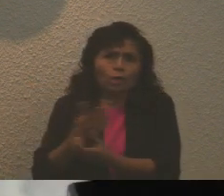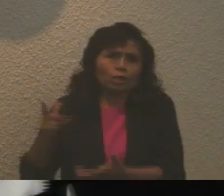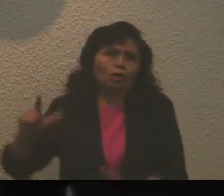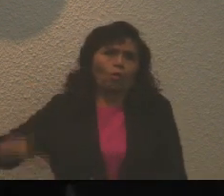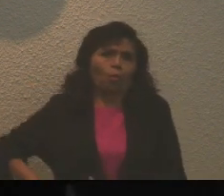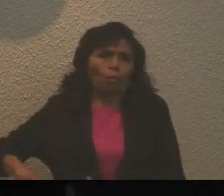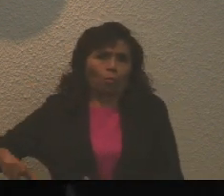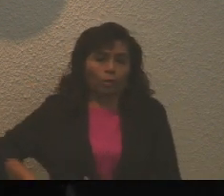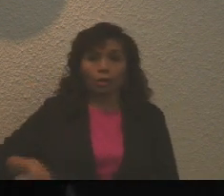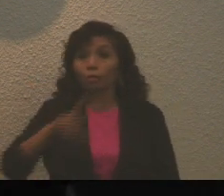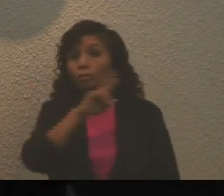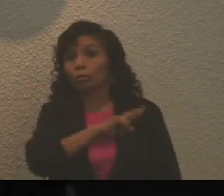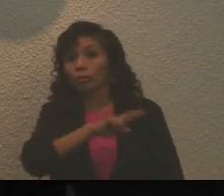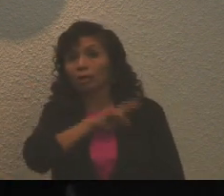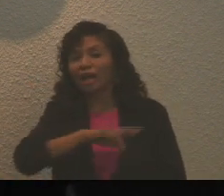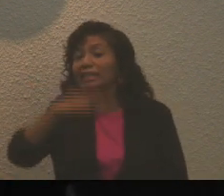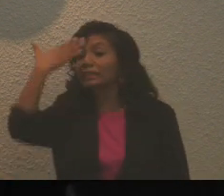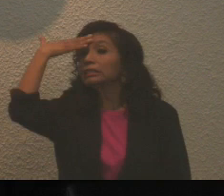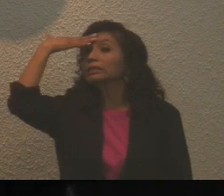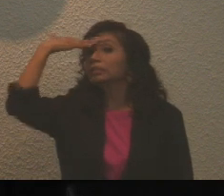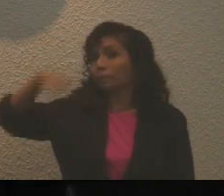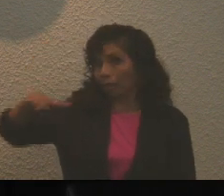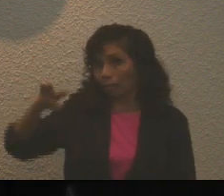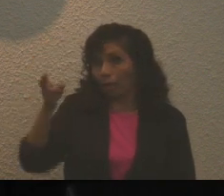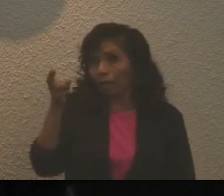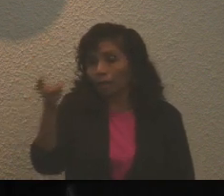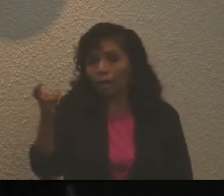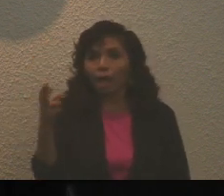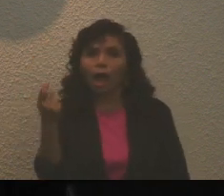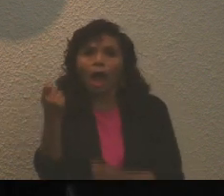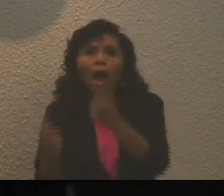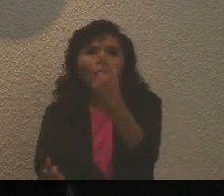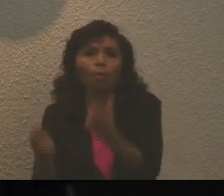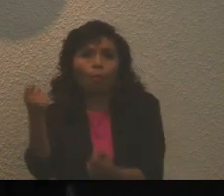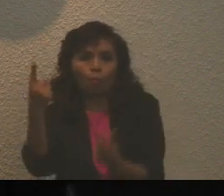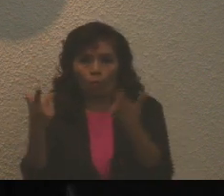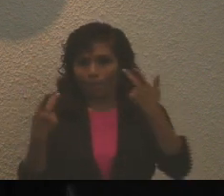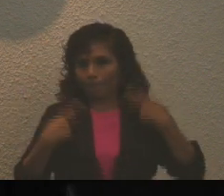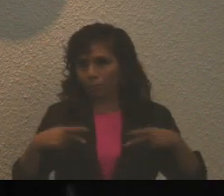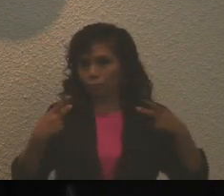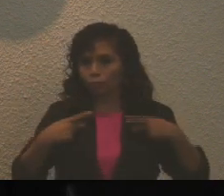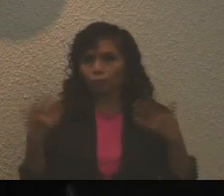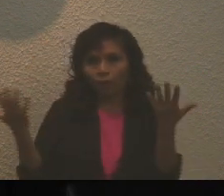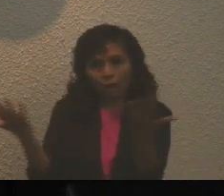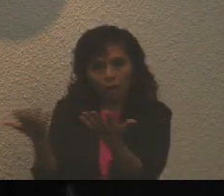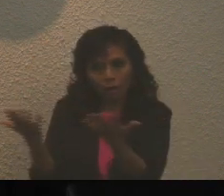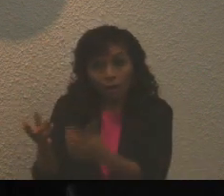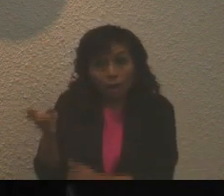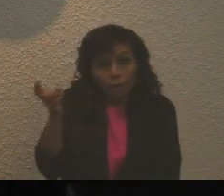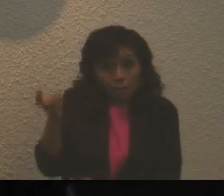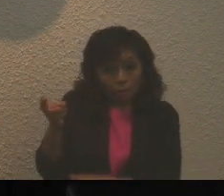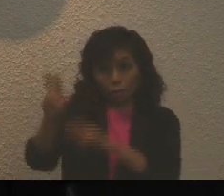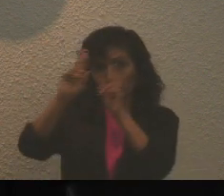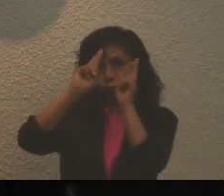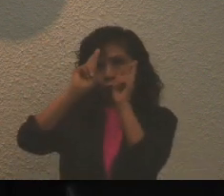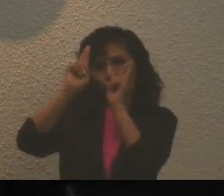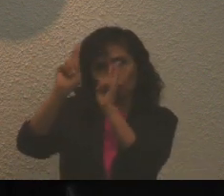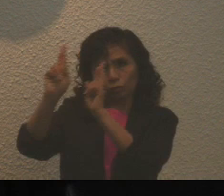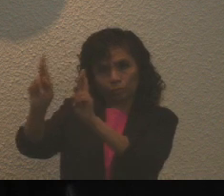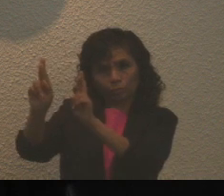privada que tenga conocimiento de alguna acción o actividad que pueda considerarse digna del